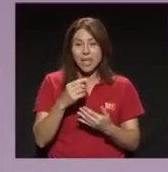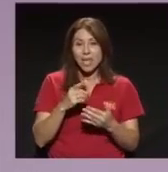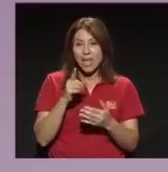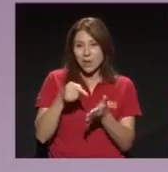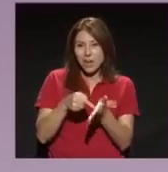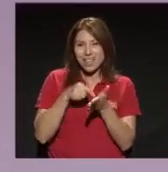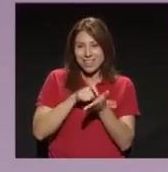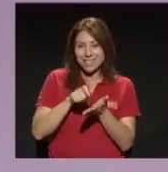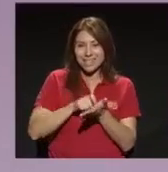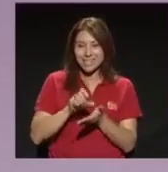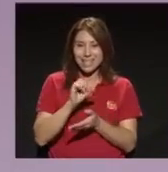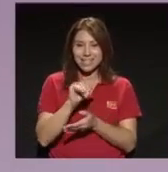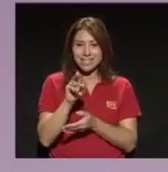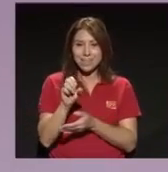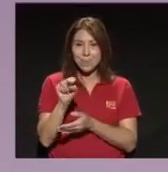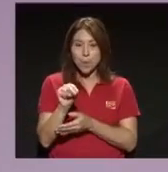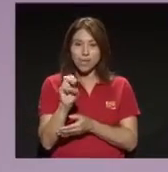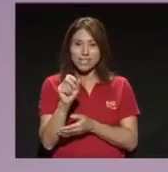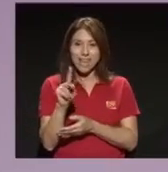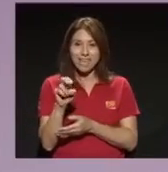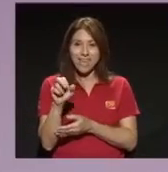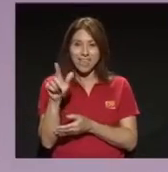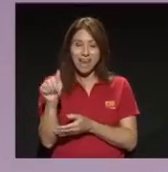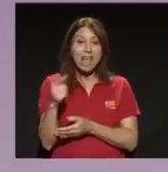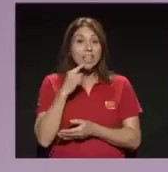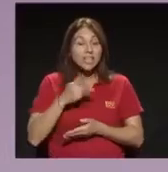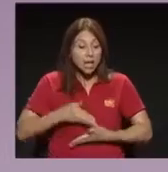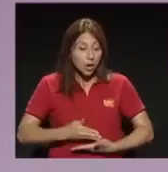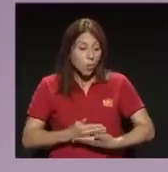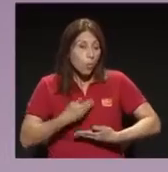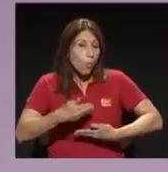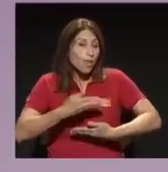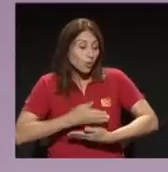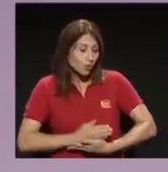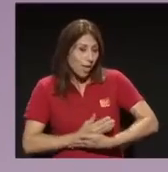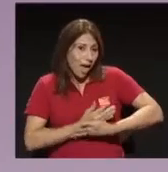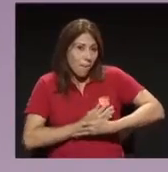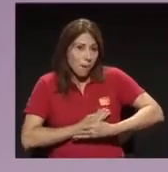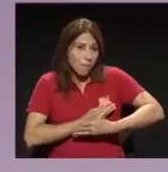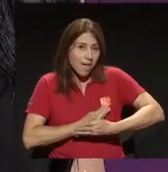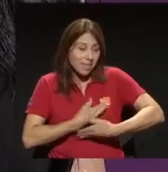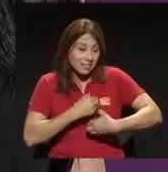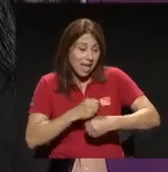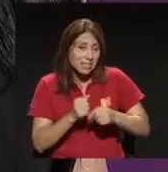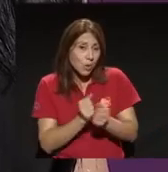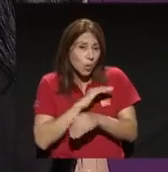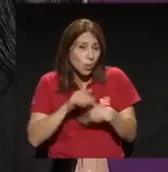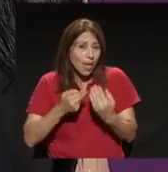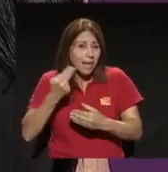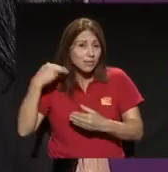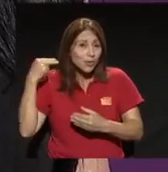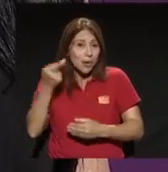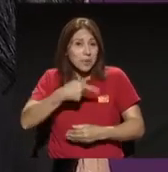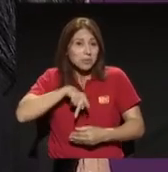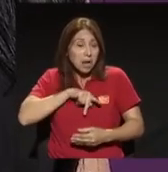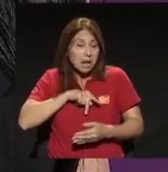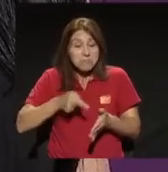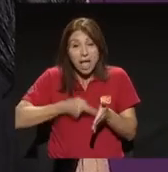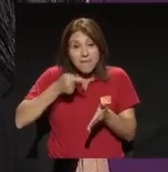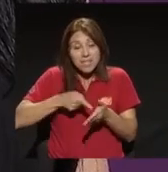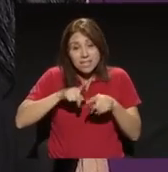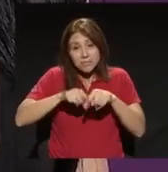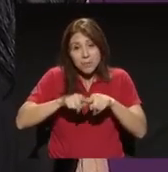tesis de 1992 cuando se amamanta se hace con toda la historia personal entonces hay historias personales que tal vez no